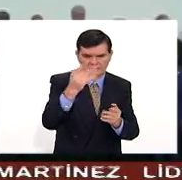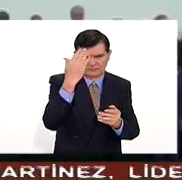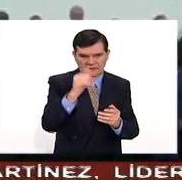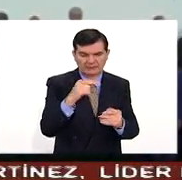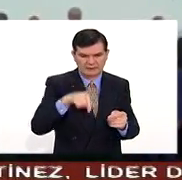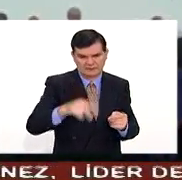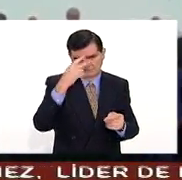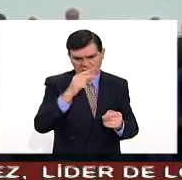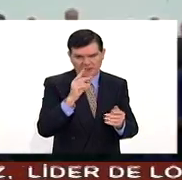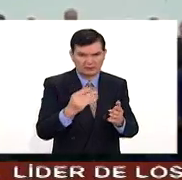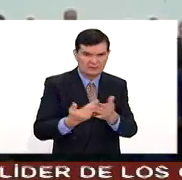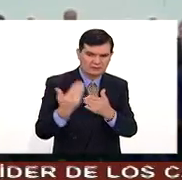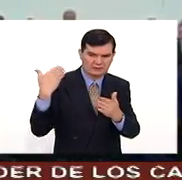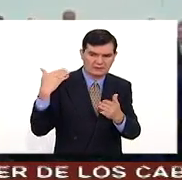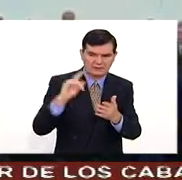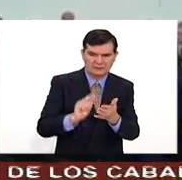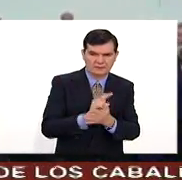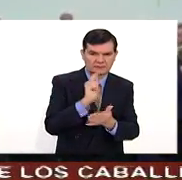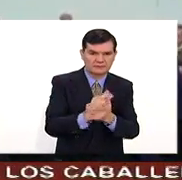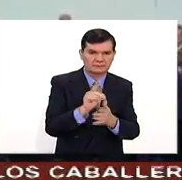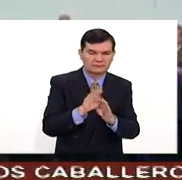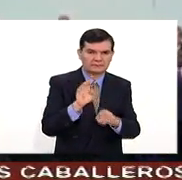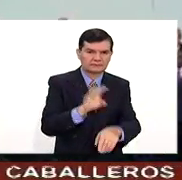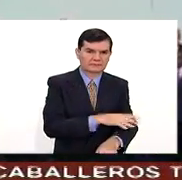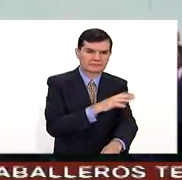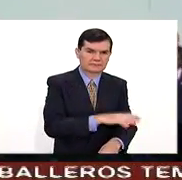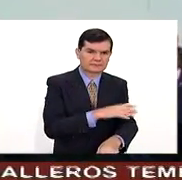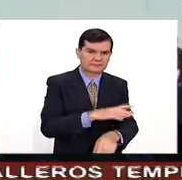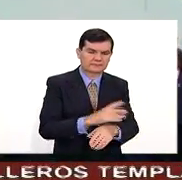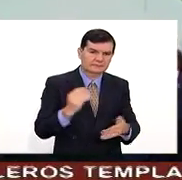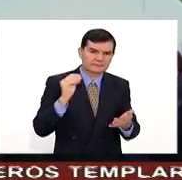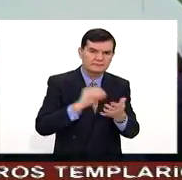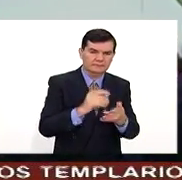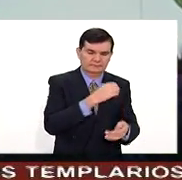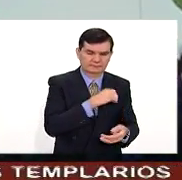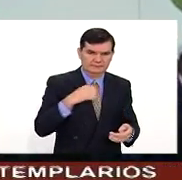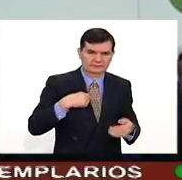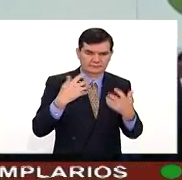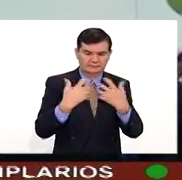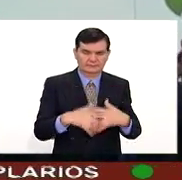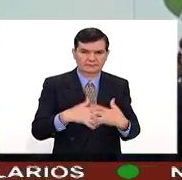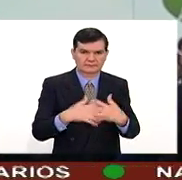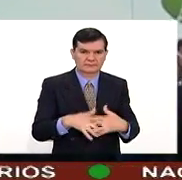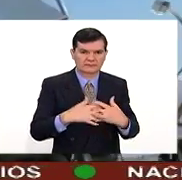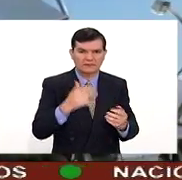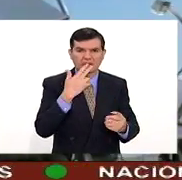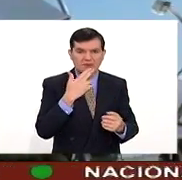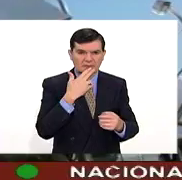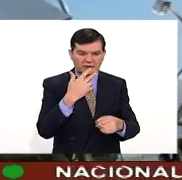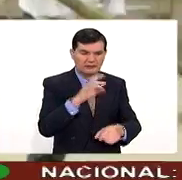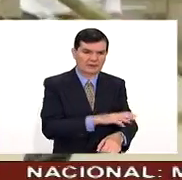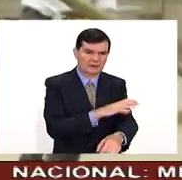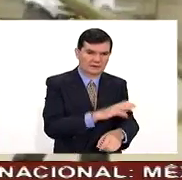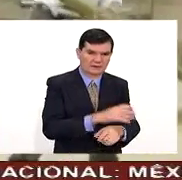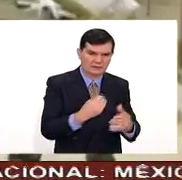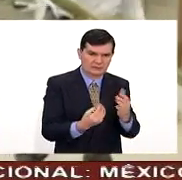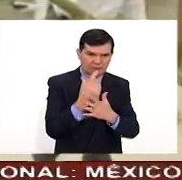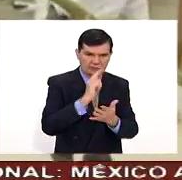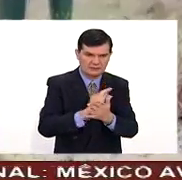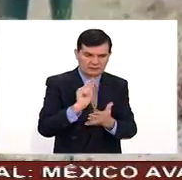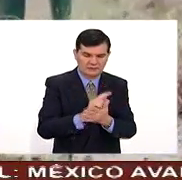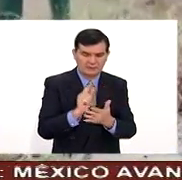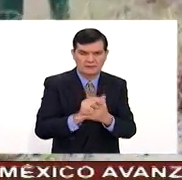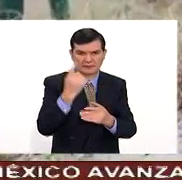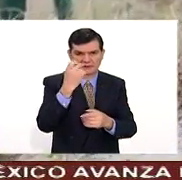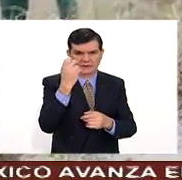sabes, en México se aprobó hace unos días la ley de transición energética, en la que se obliga a los industriales a utilizar energías limpias,